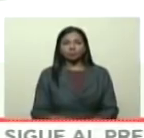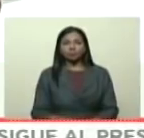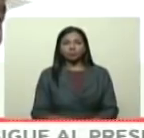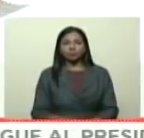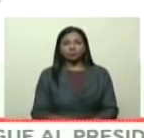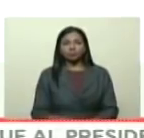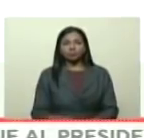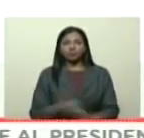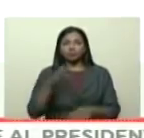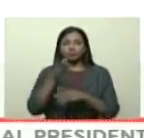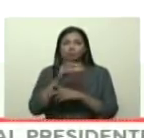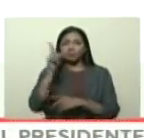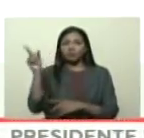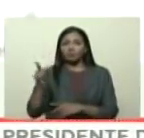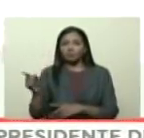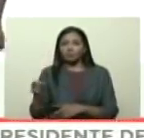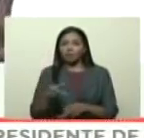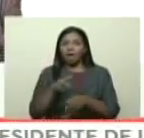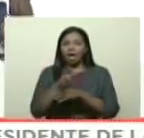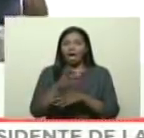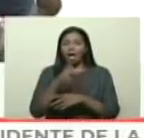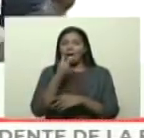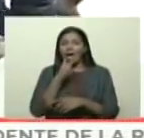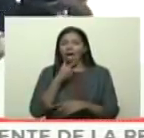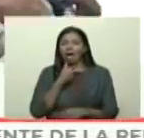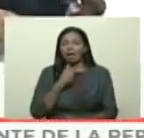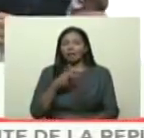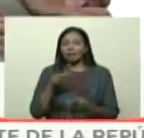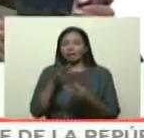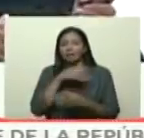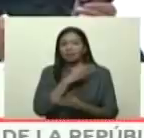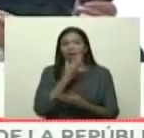Estuvo en Venecia cantando en italiano.